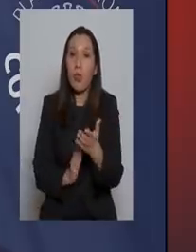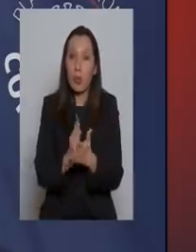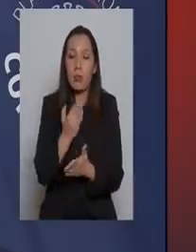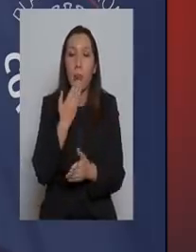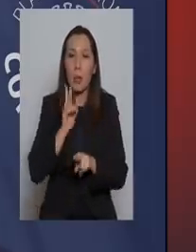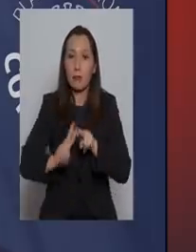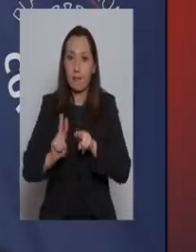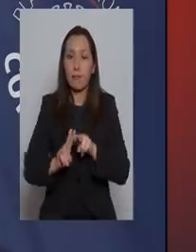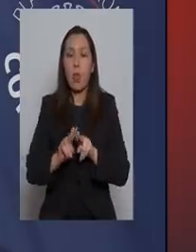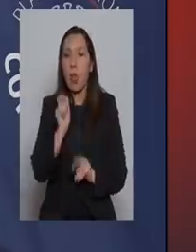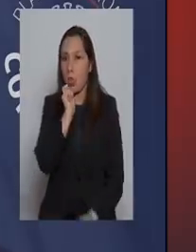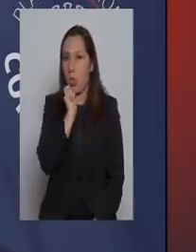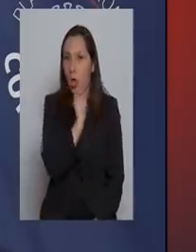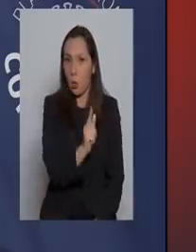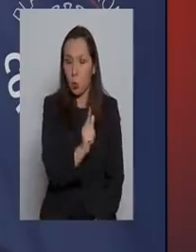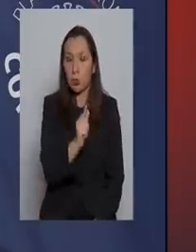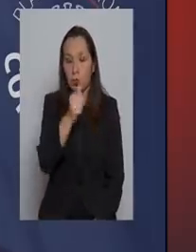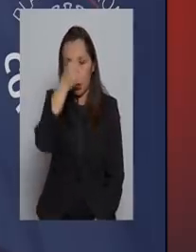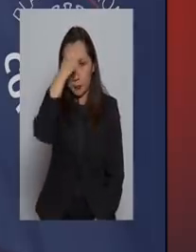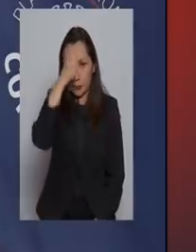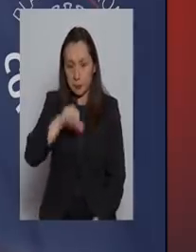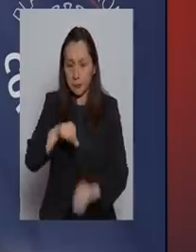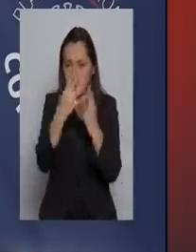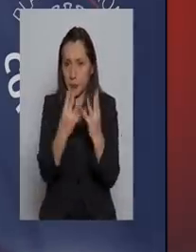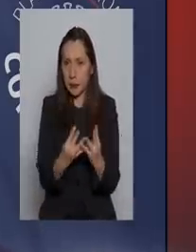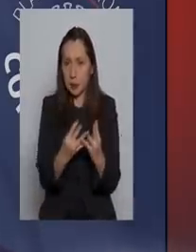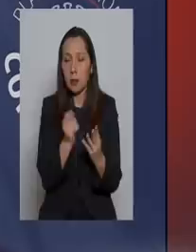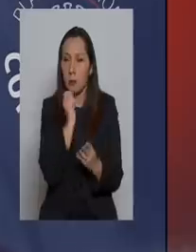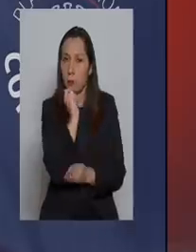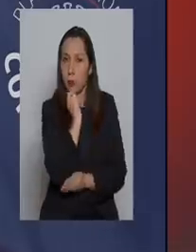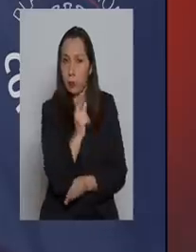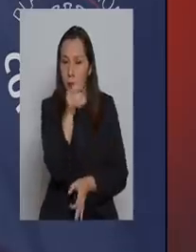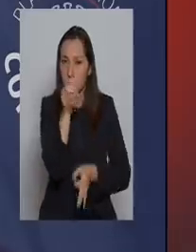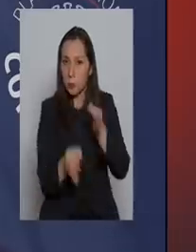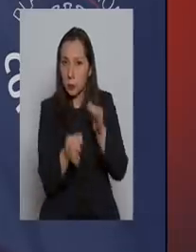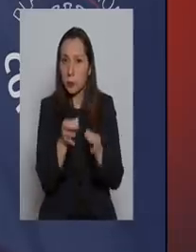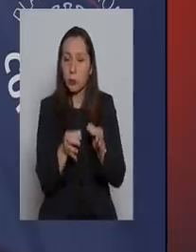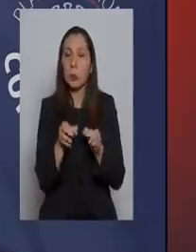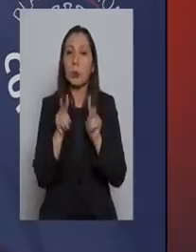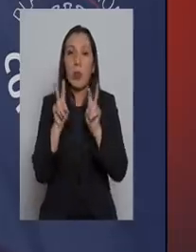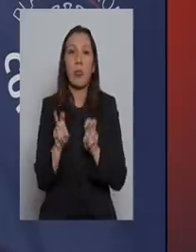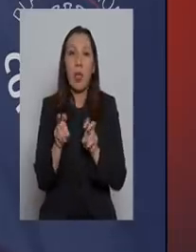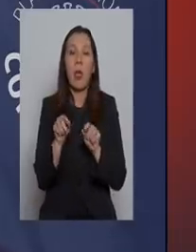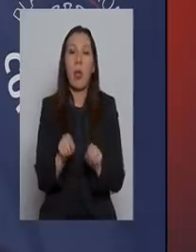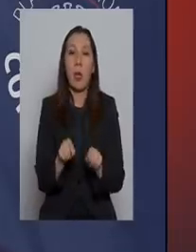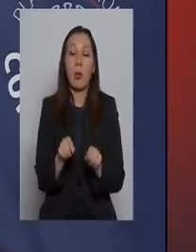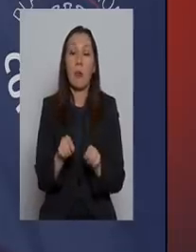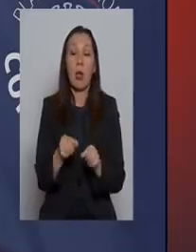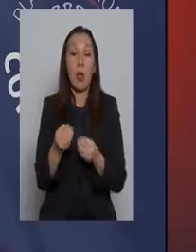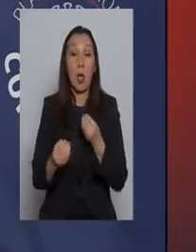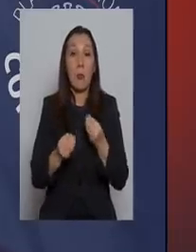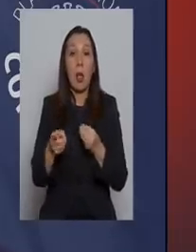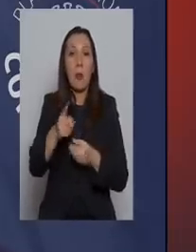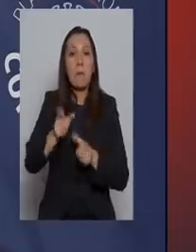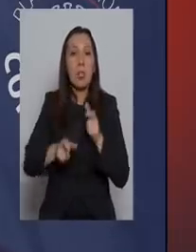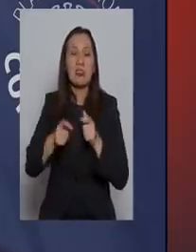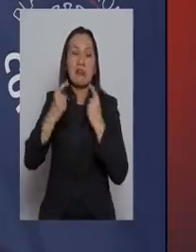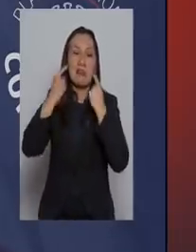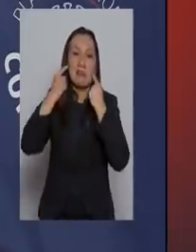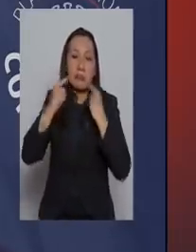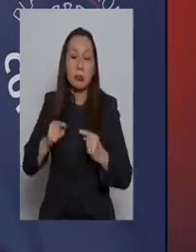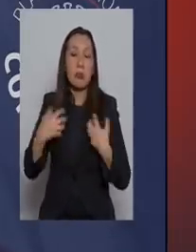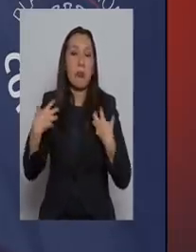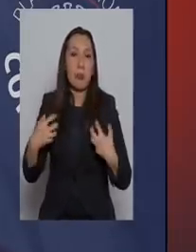iniciando denuncias penales por la naturaleza criminal que